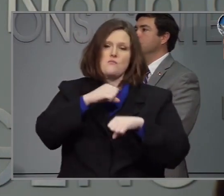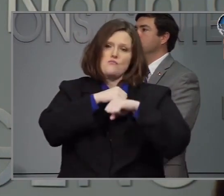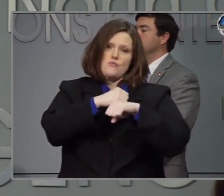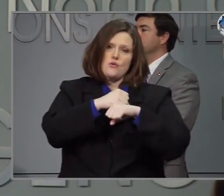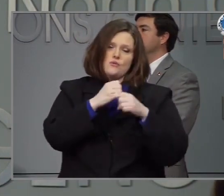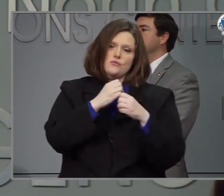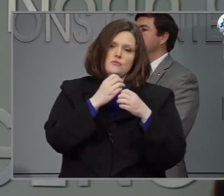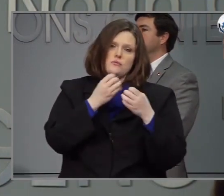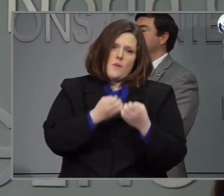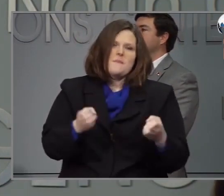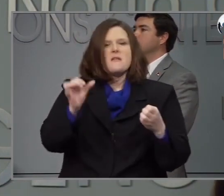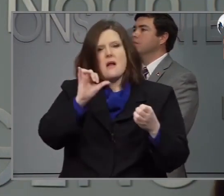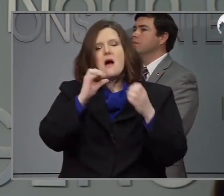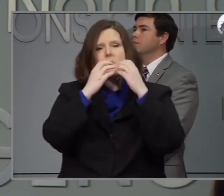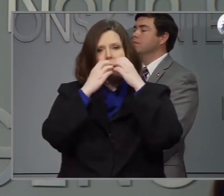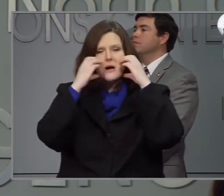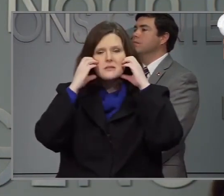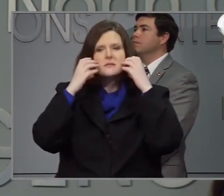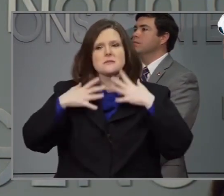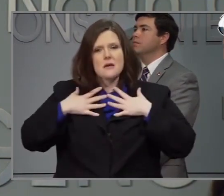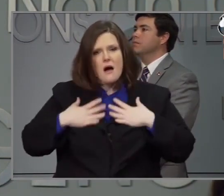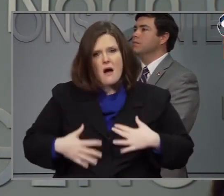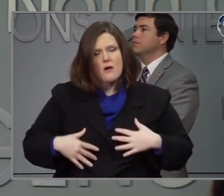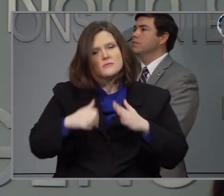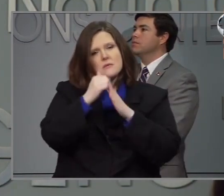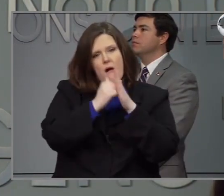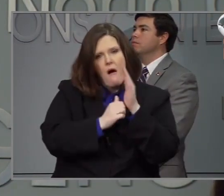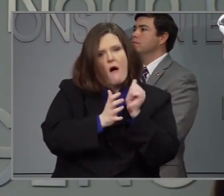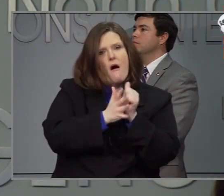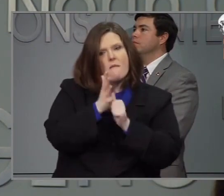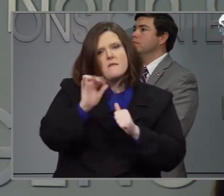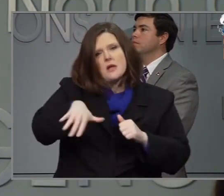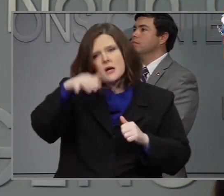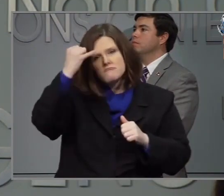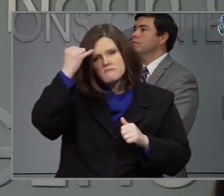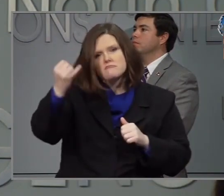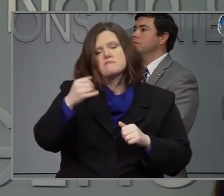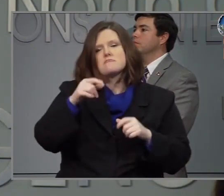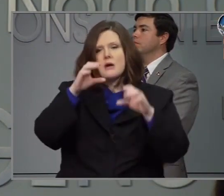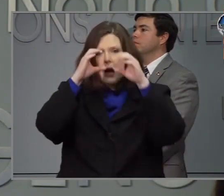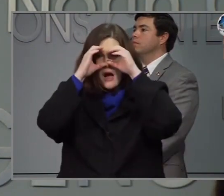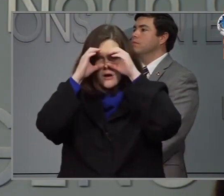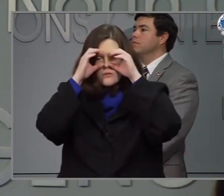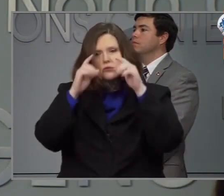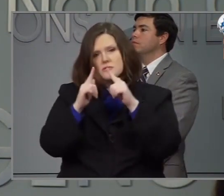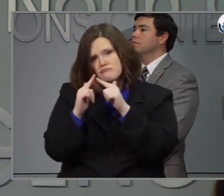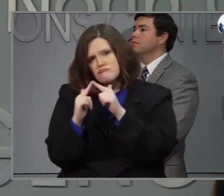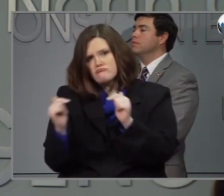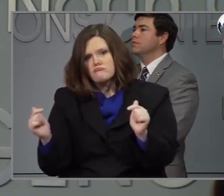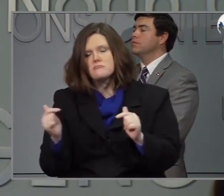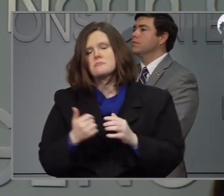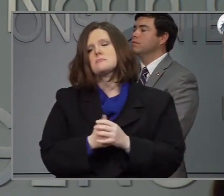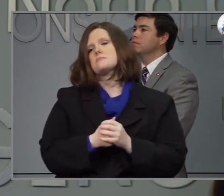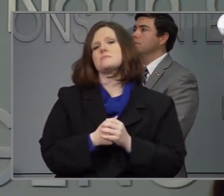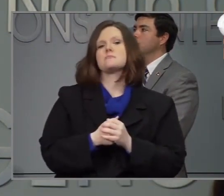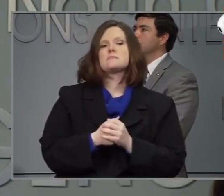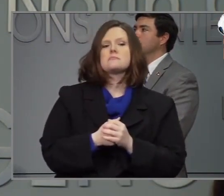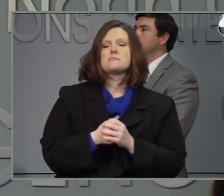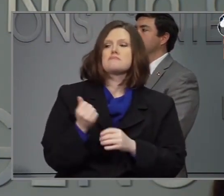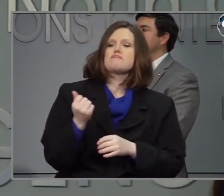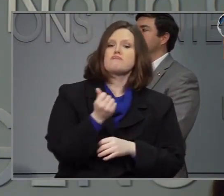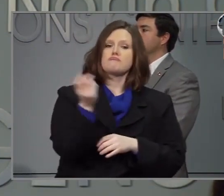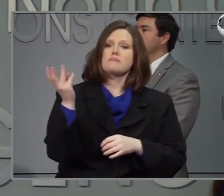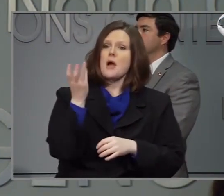equipos de protección personal como cubrebocas batas guantes gogles y otros artículos